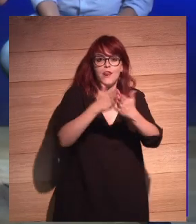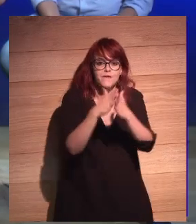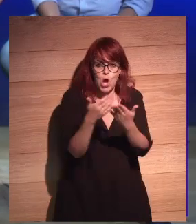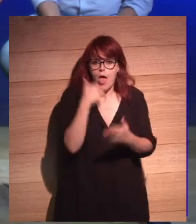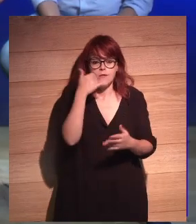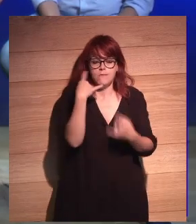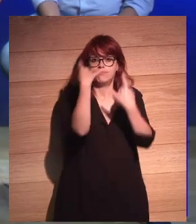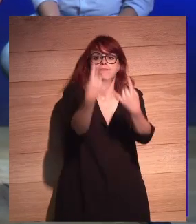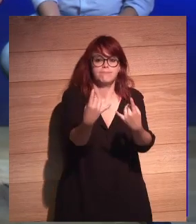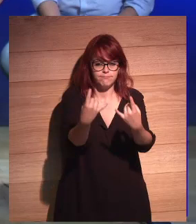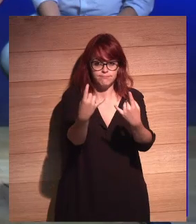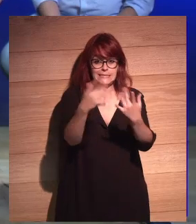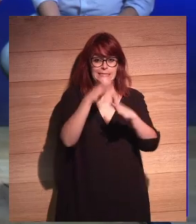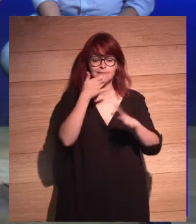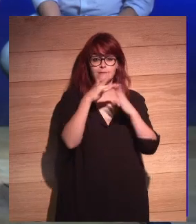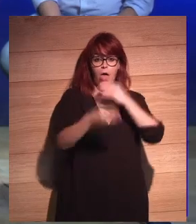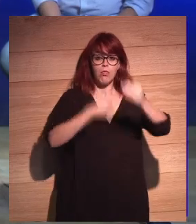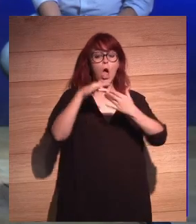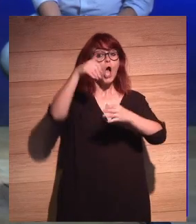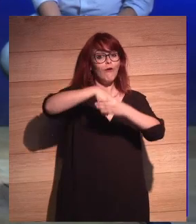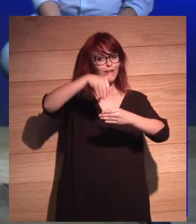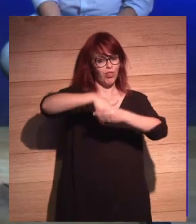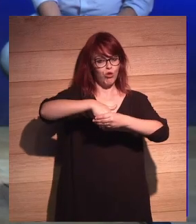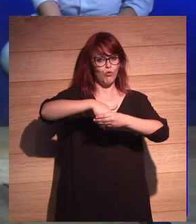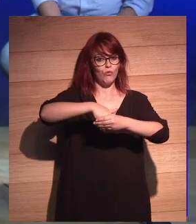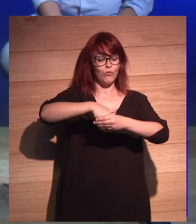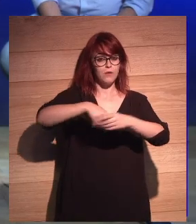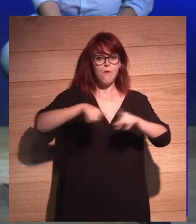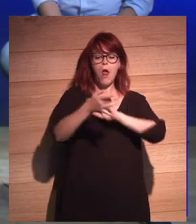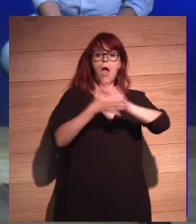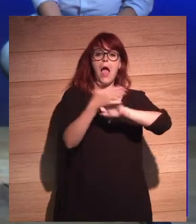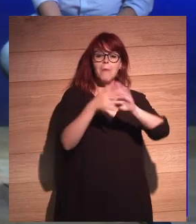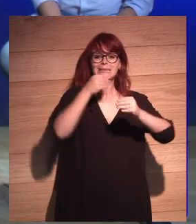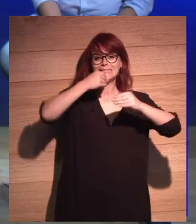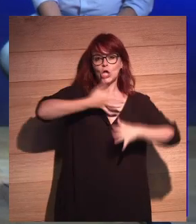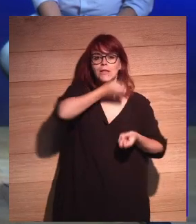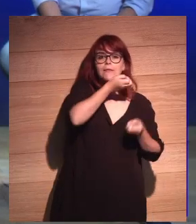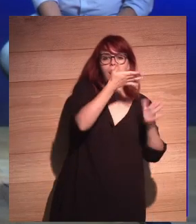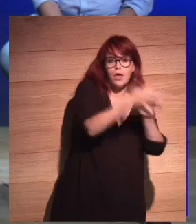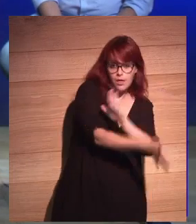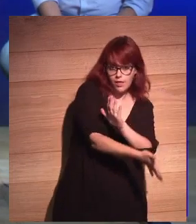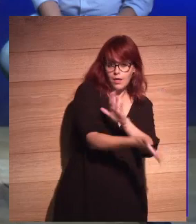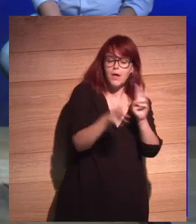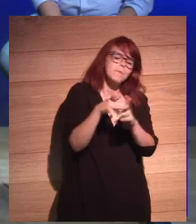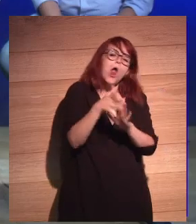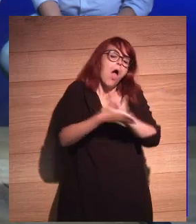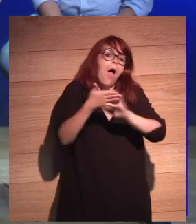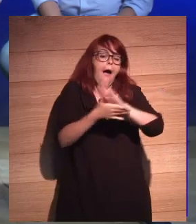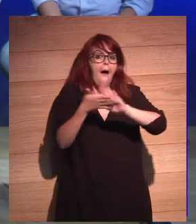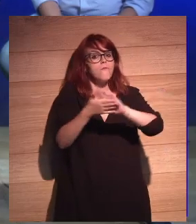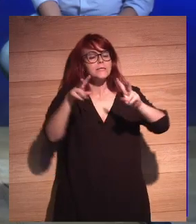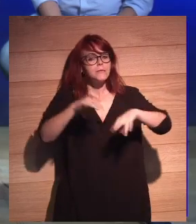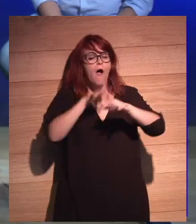sea. Cuando se hace un contenido, y se habla mucho del storytelling, muchísimo, pero se olvida uno de todos